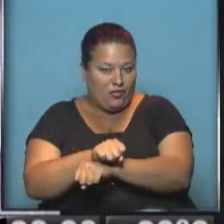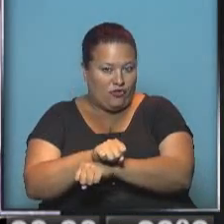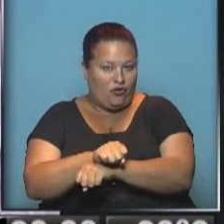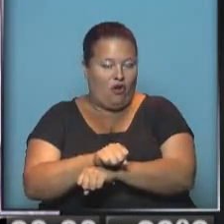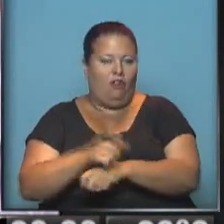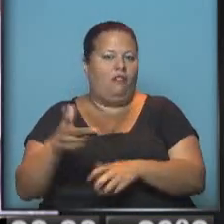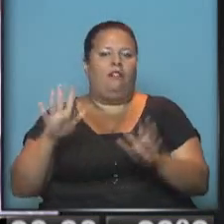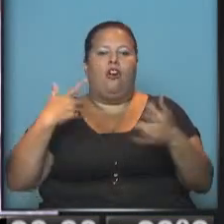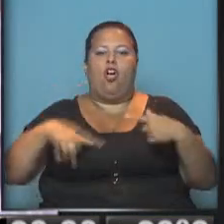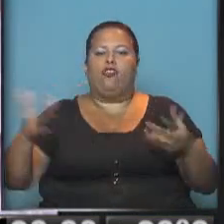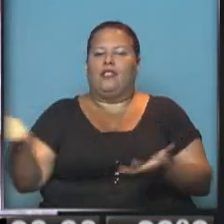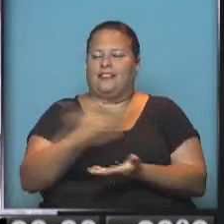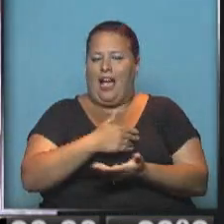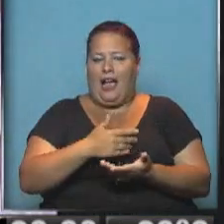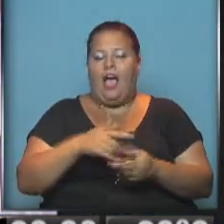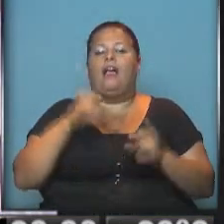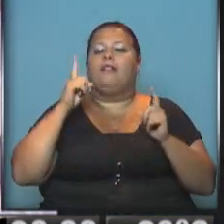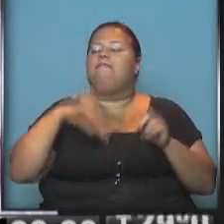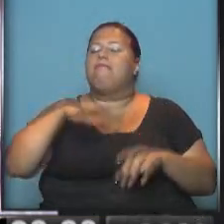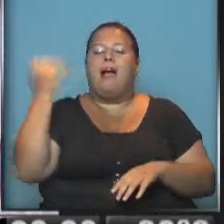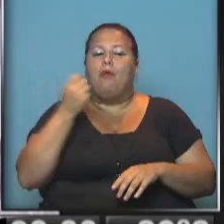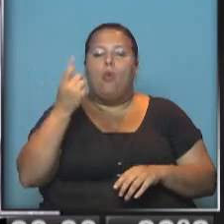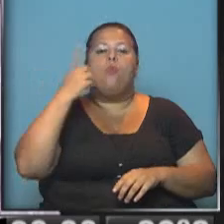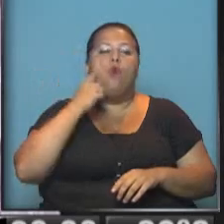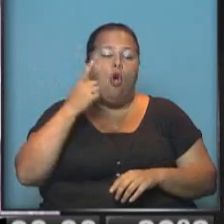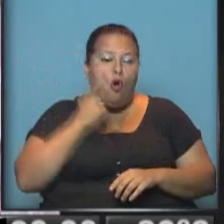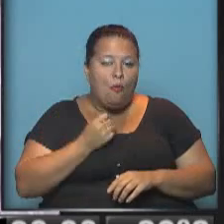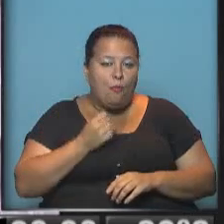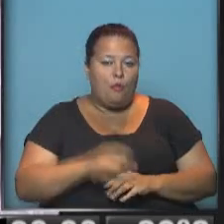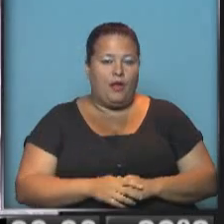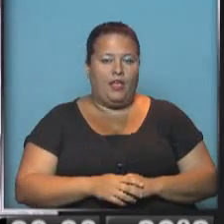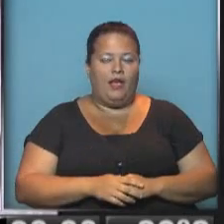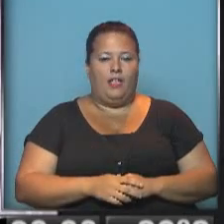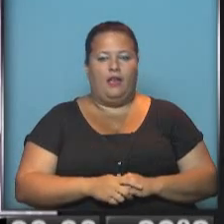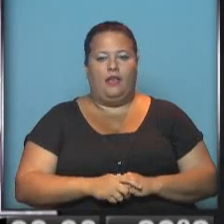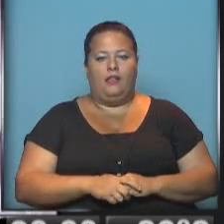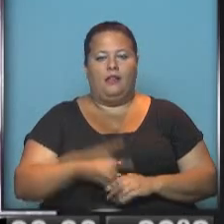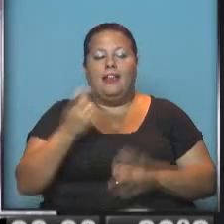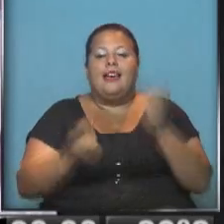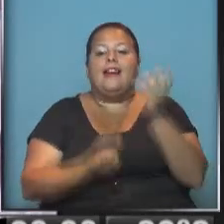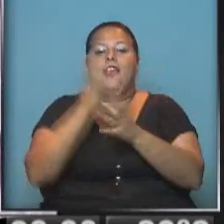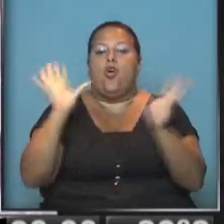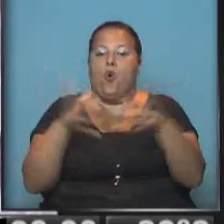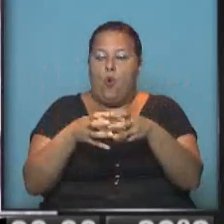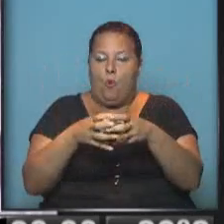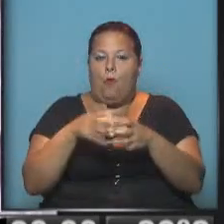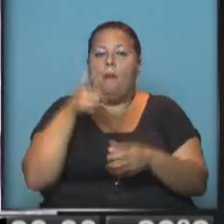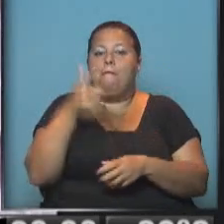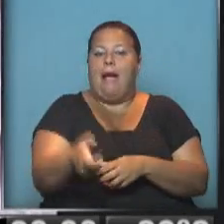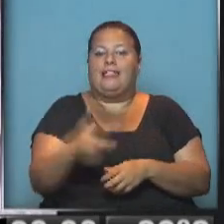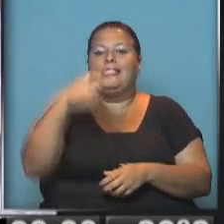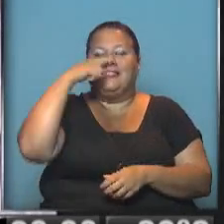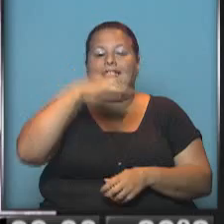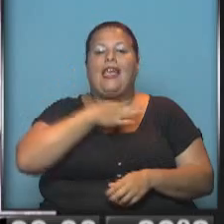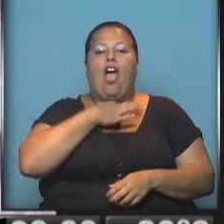desposeído de todos sus bienes y fundamentalmente un hombre al cual creó este grupo y al cual mataron el 7